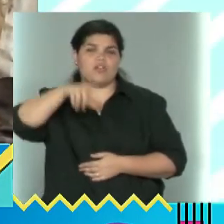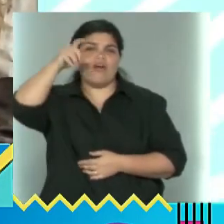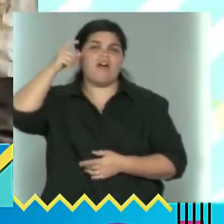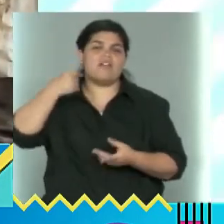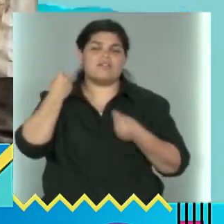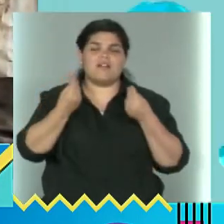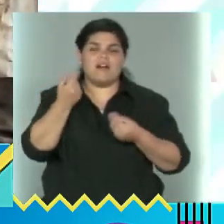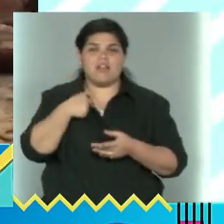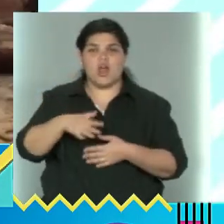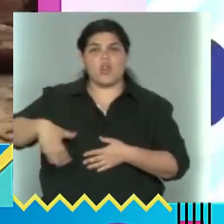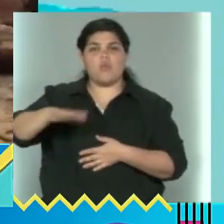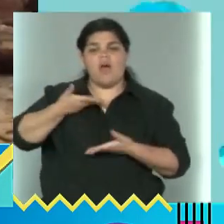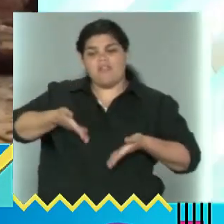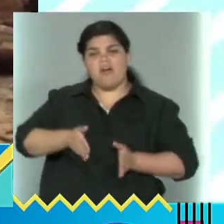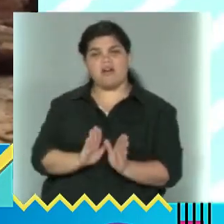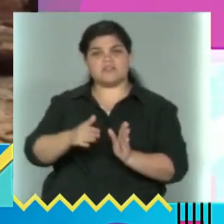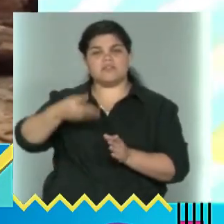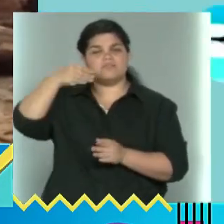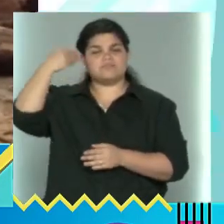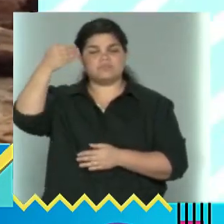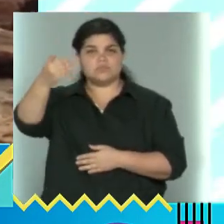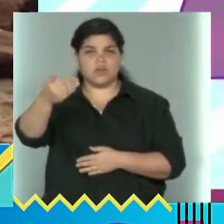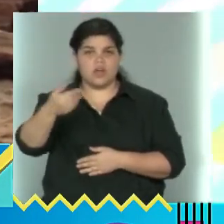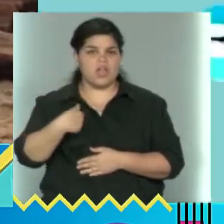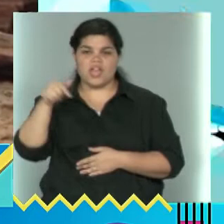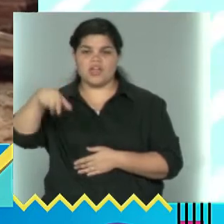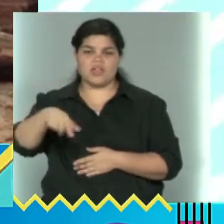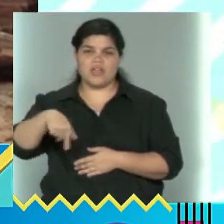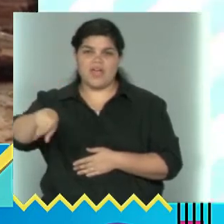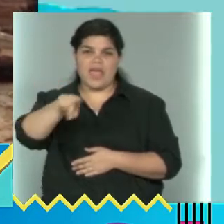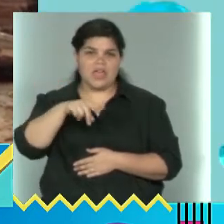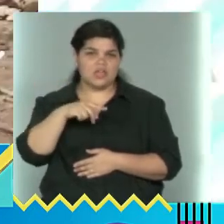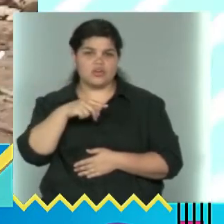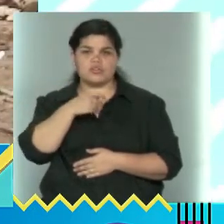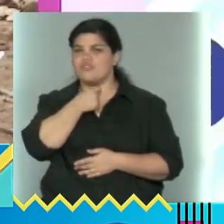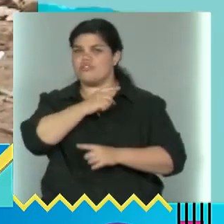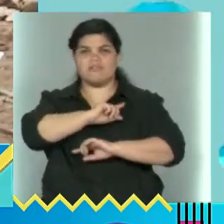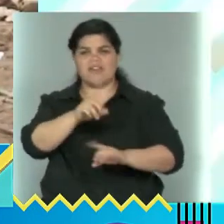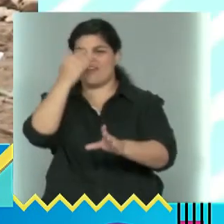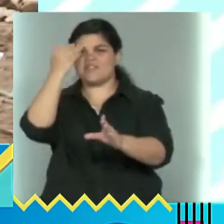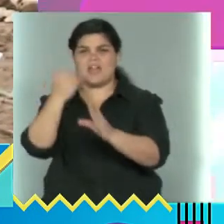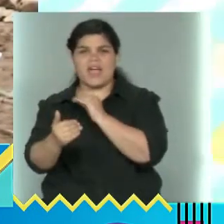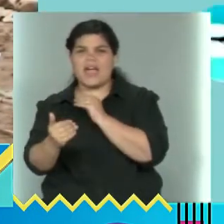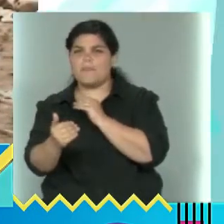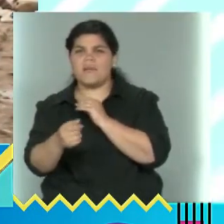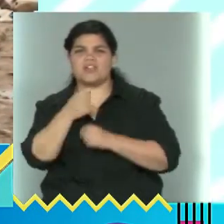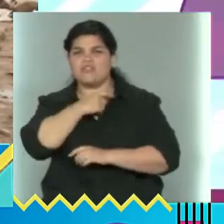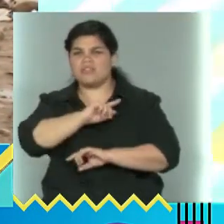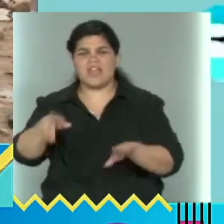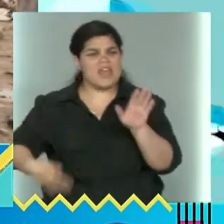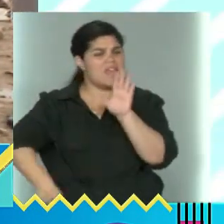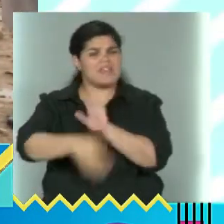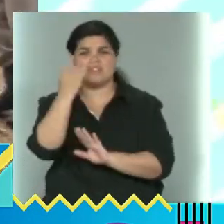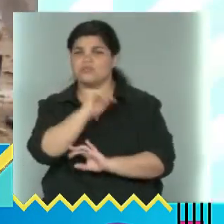de origen y que de ninguna manera hubieran elegido irse si no fuera porque las condiciones